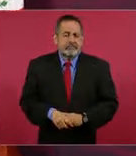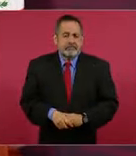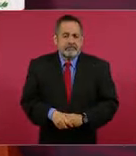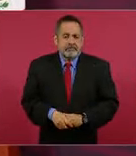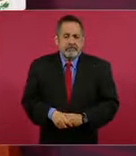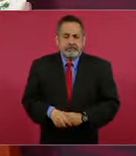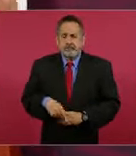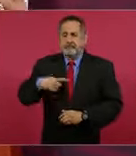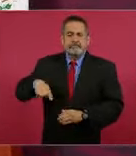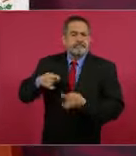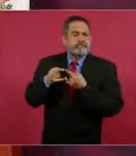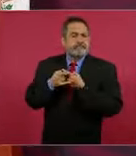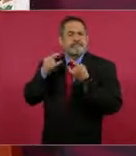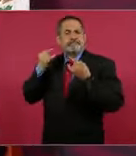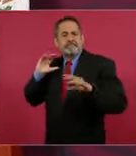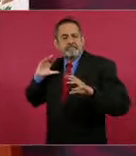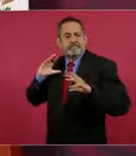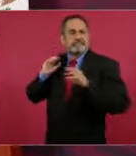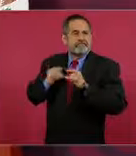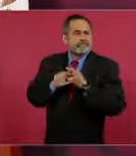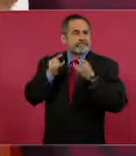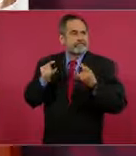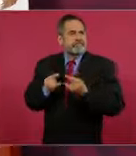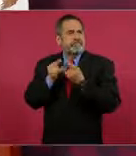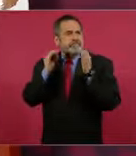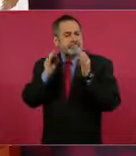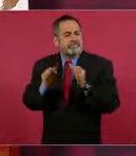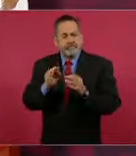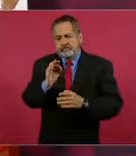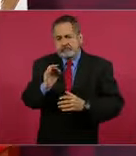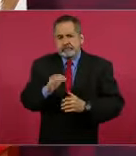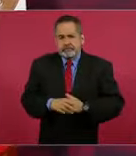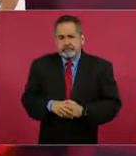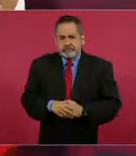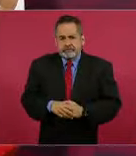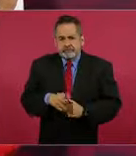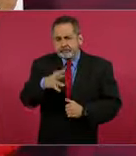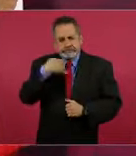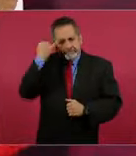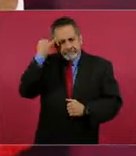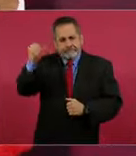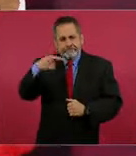Por nuestro pasado. Porque tuvimos, imagínense,